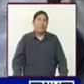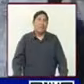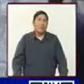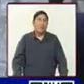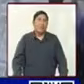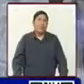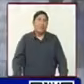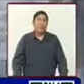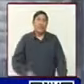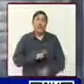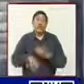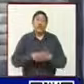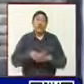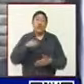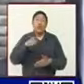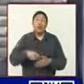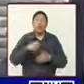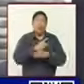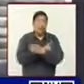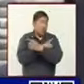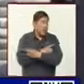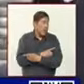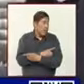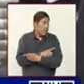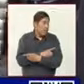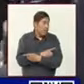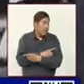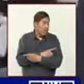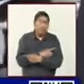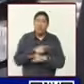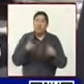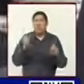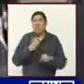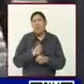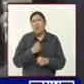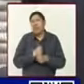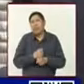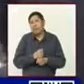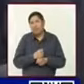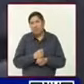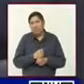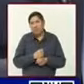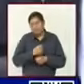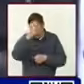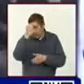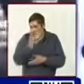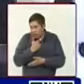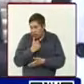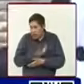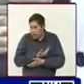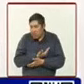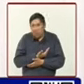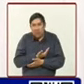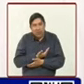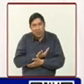Para todo uno necesita descansar bien, pero cuestión de trabajo, los hijos, uno ya no pues descansa